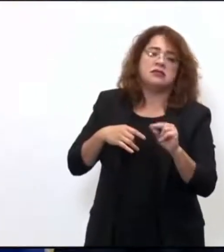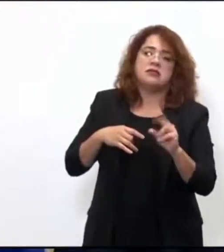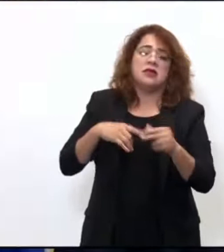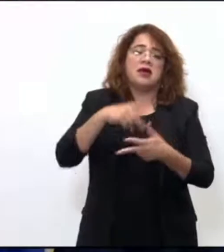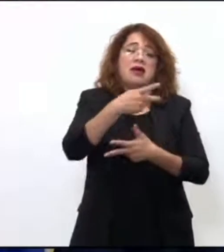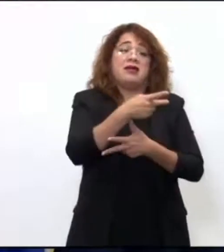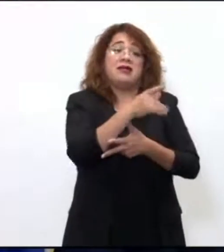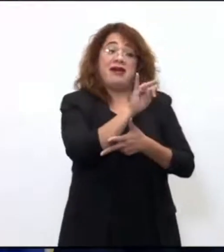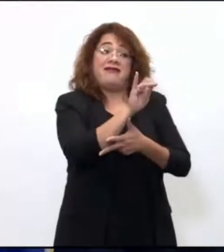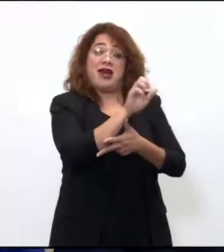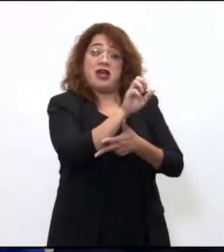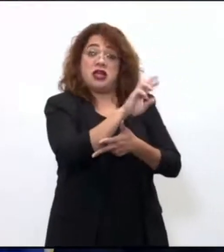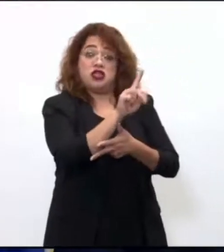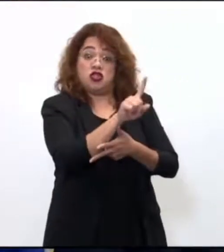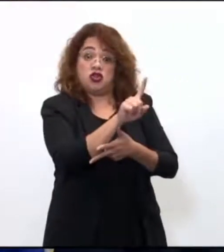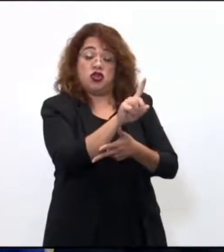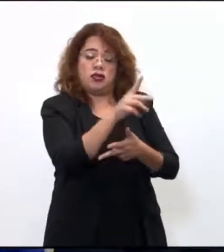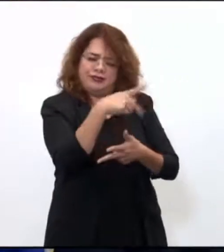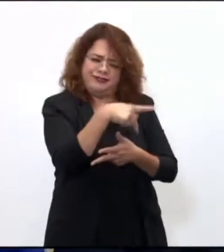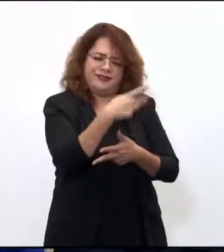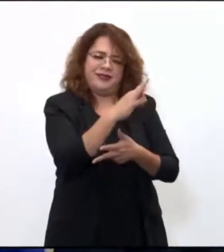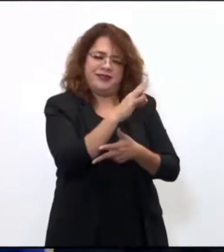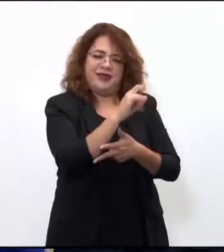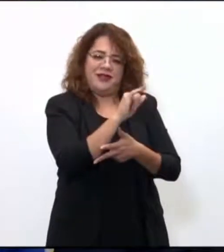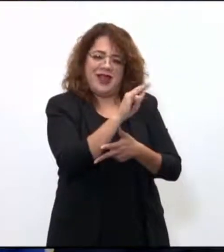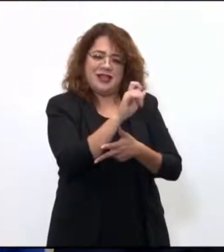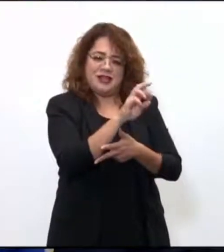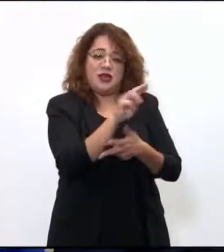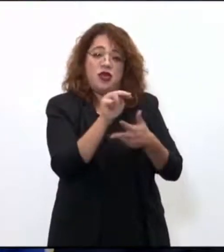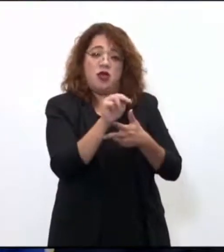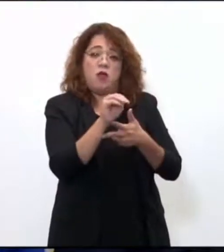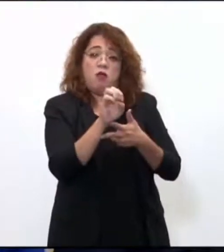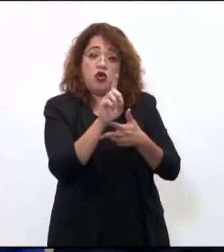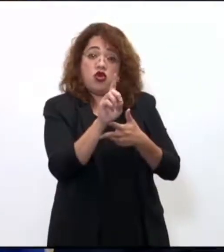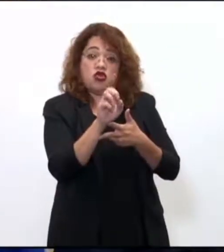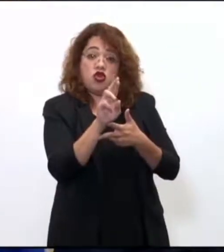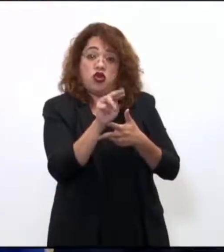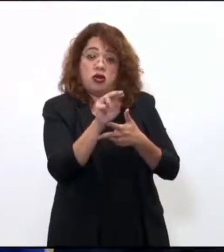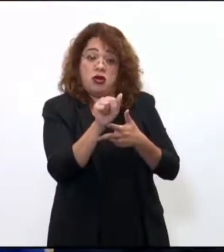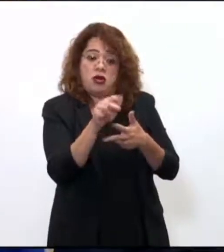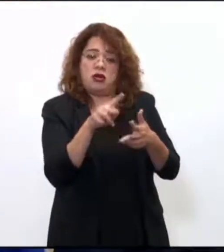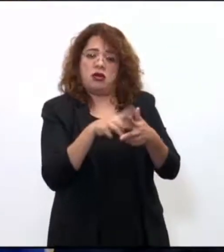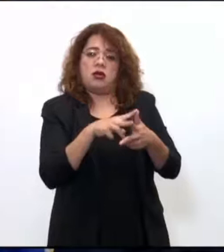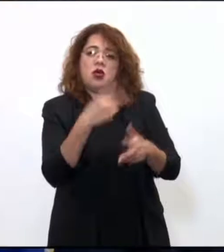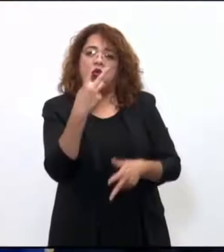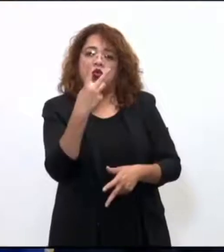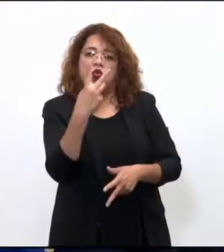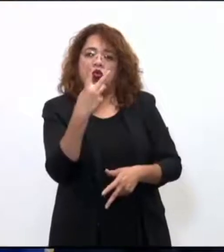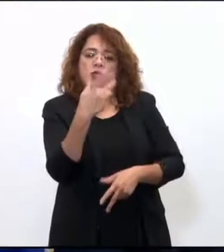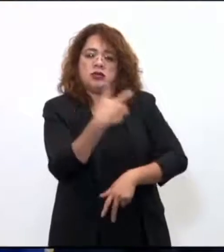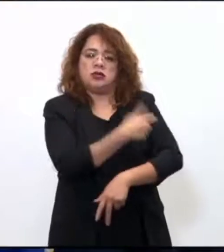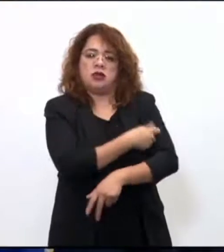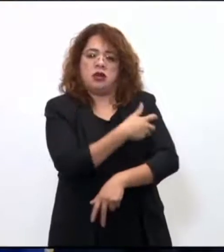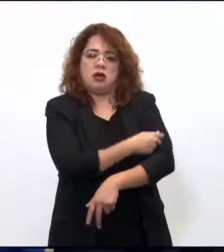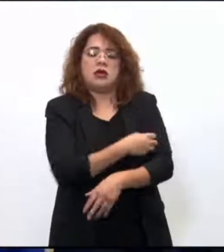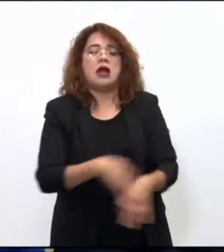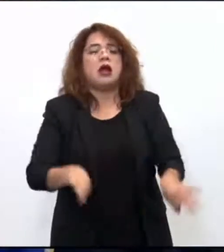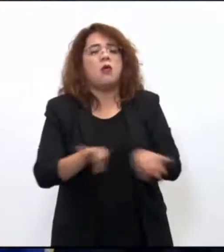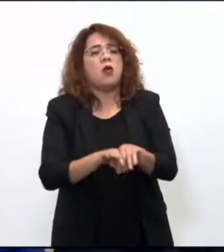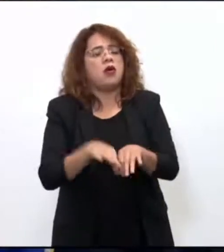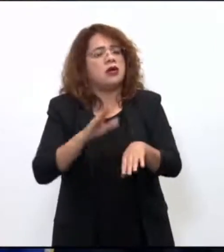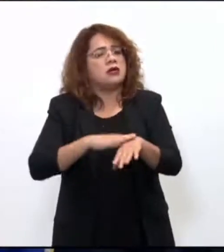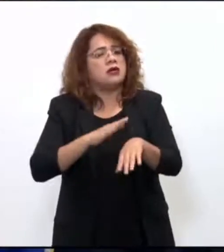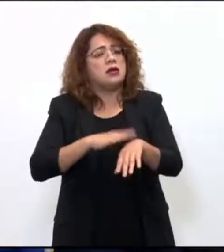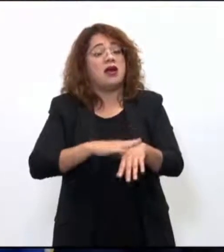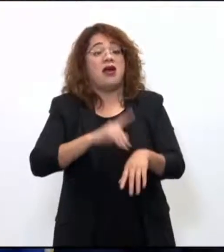Moderna son un régimen de 2 dosis. Es importante que reciba las 2 dosis para